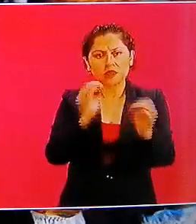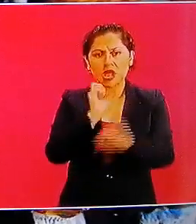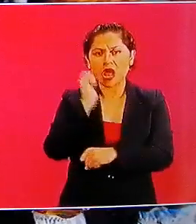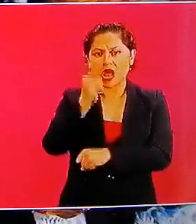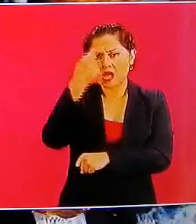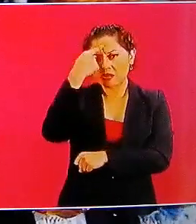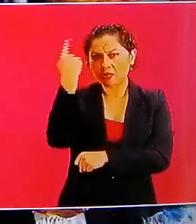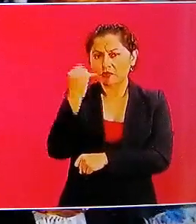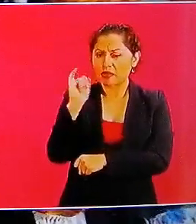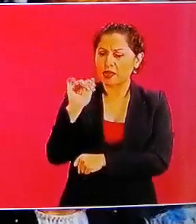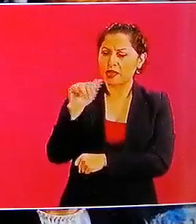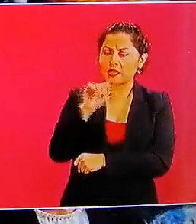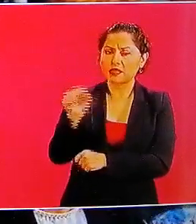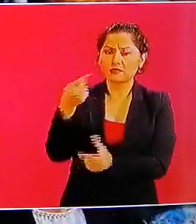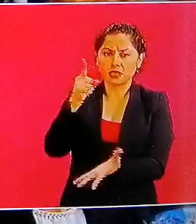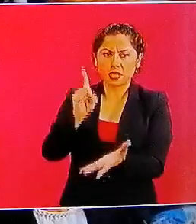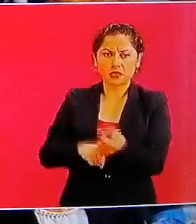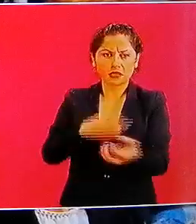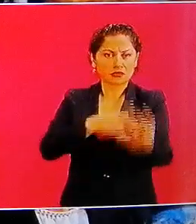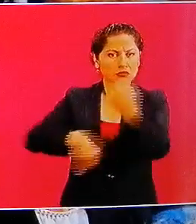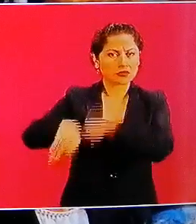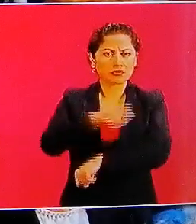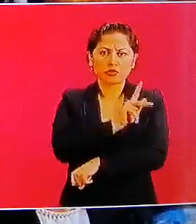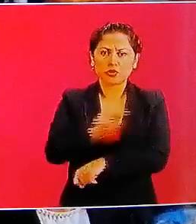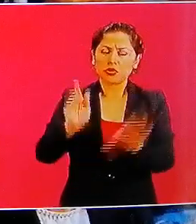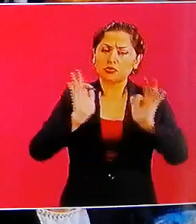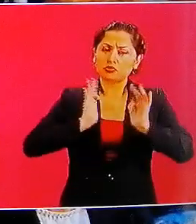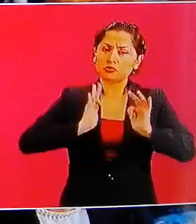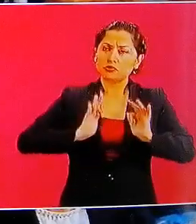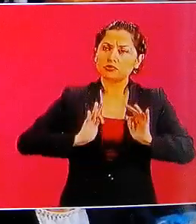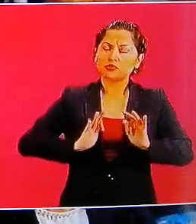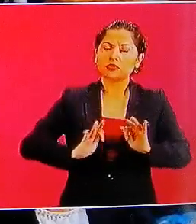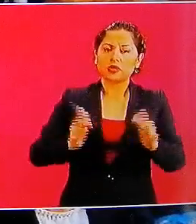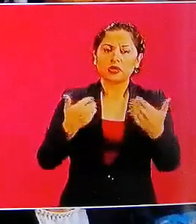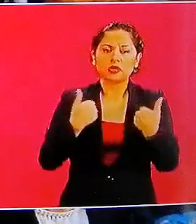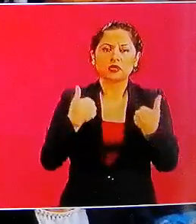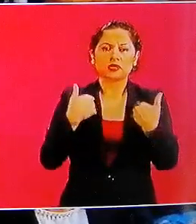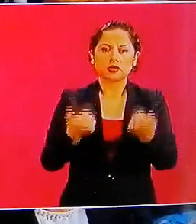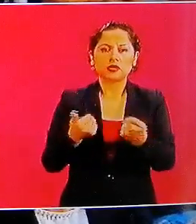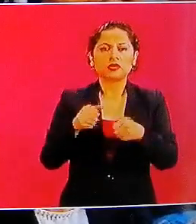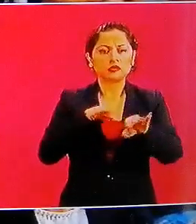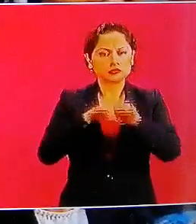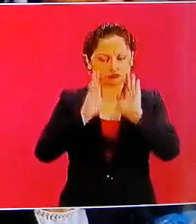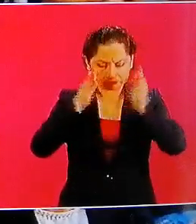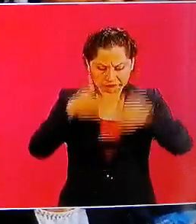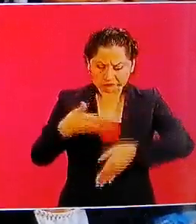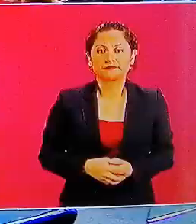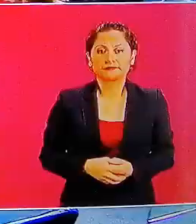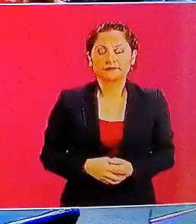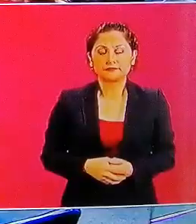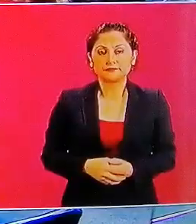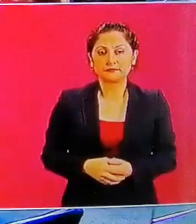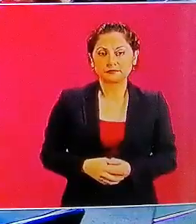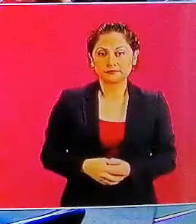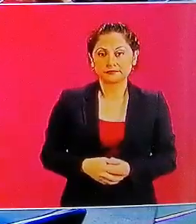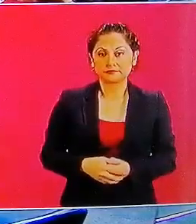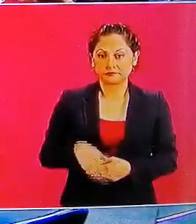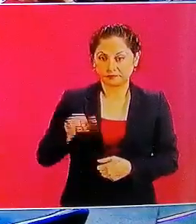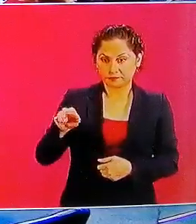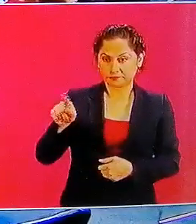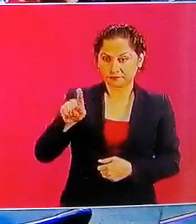100% todo y que de esa manera también estén tranquilos y que hagan su labor como debe de ser ante la sociedad? Le pedimos a